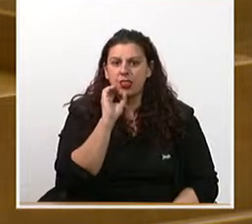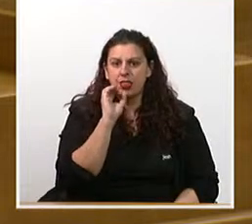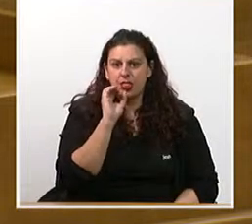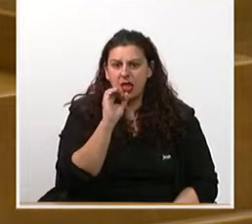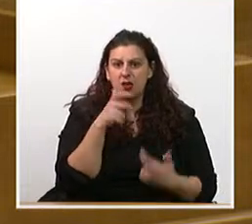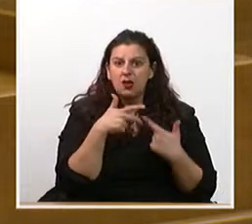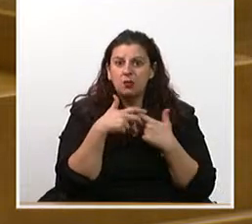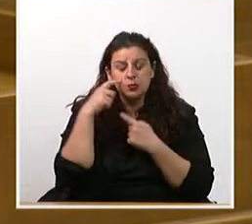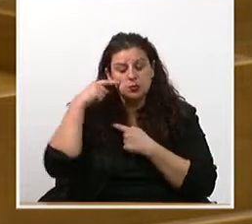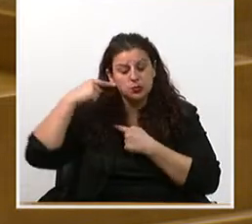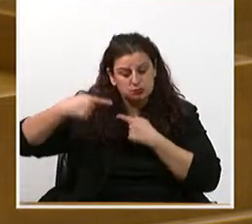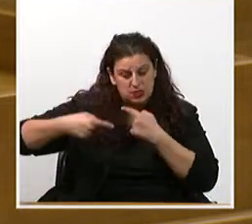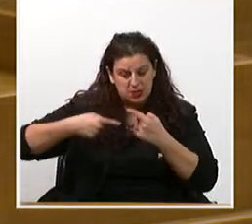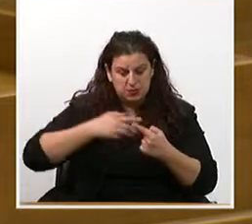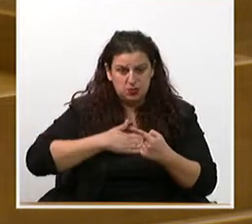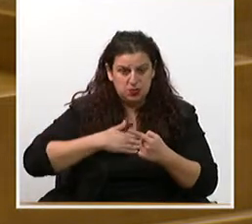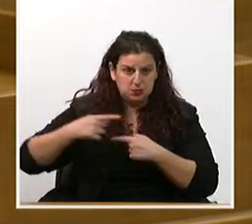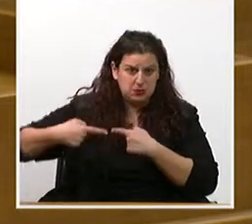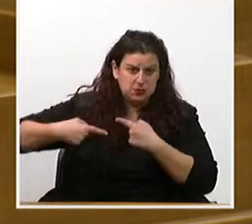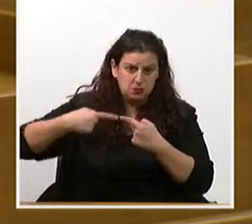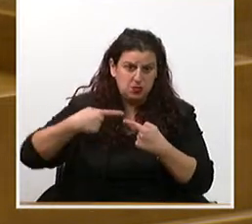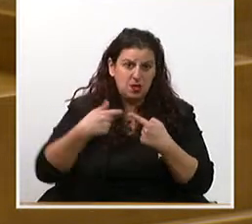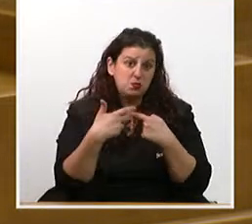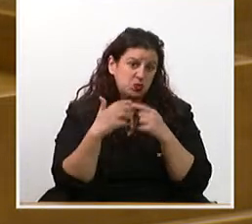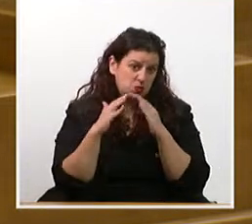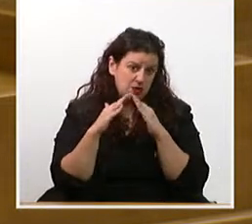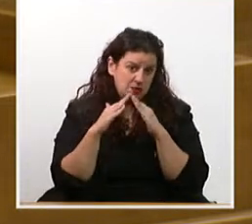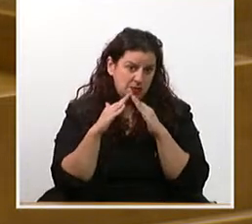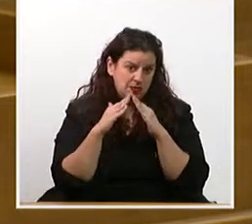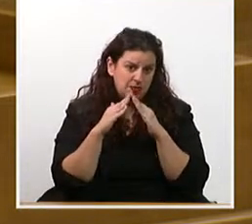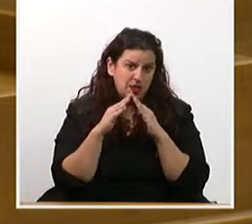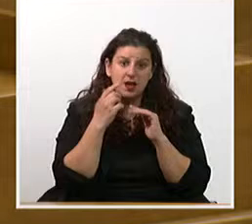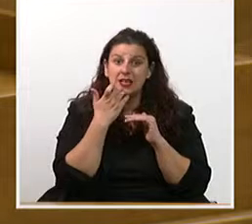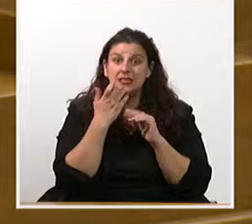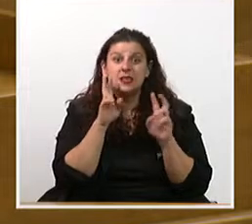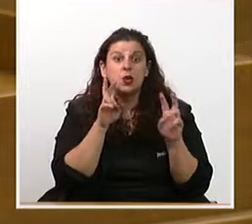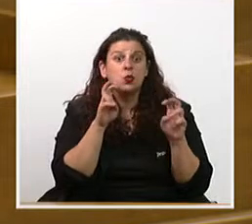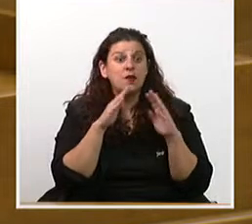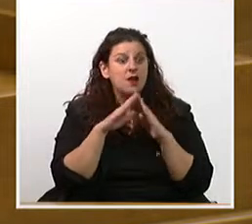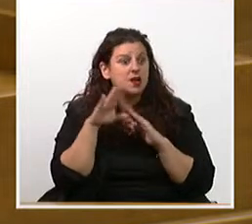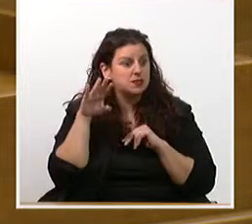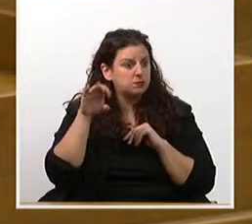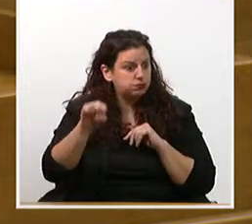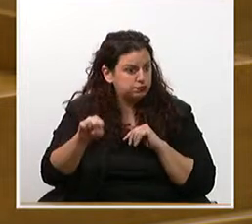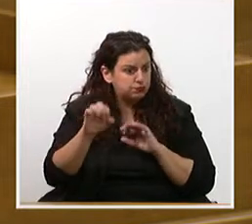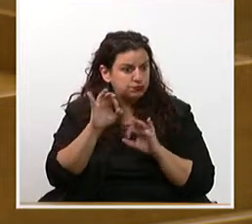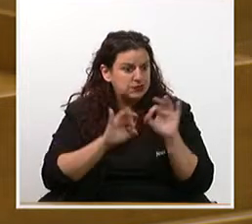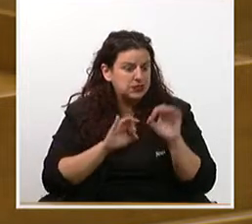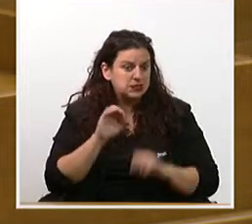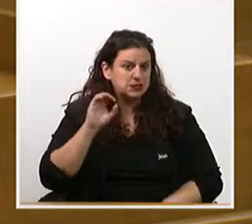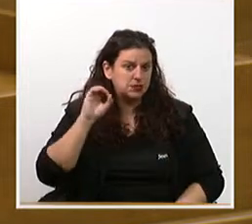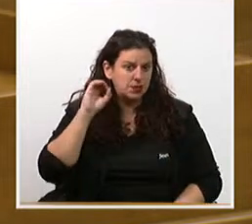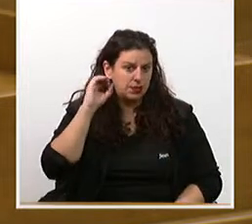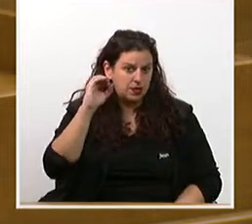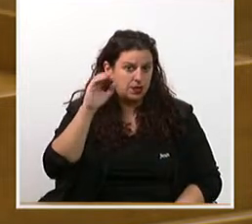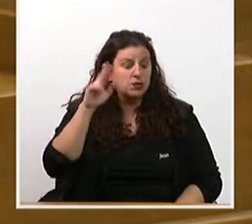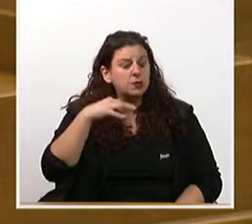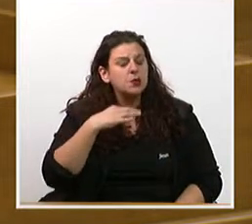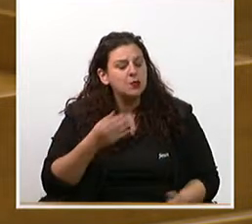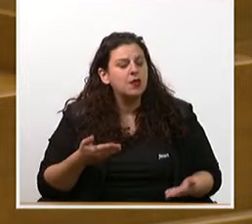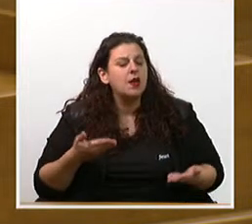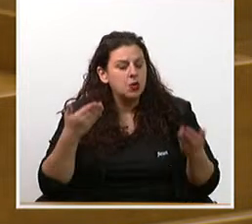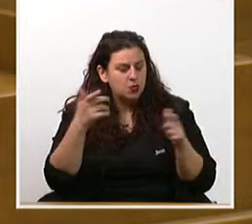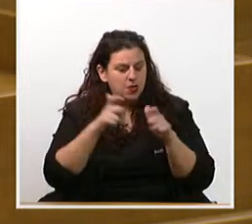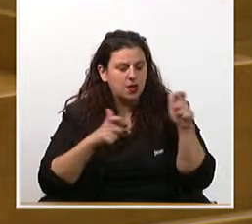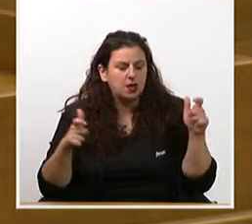impuesto de transmisiones patrimoniales el impuesto a la vivienda para la adquisición de una nueva vivienda también se puede ayudar a la gente bajando los impuestos